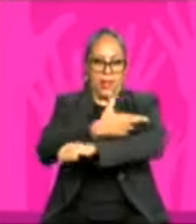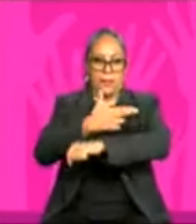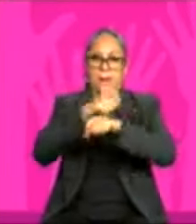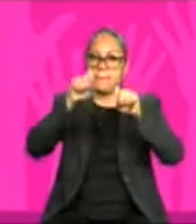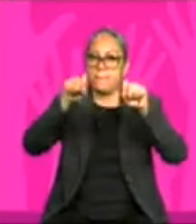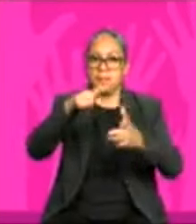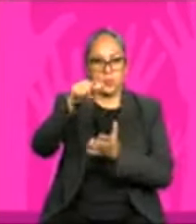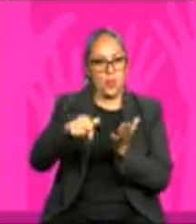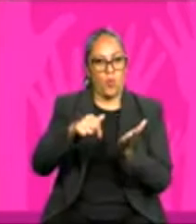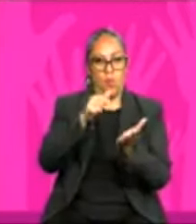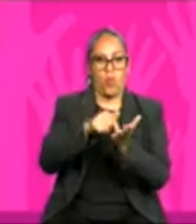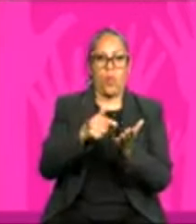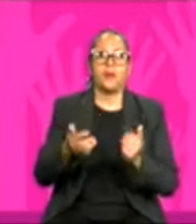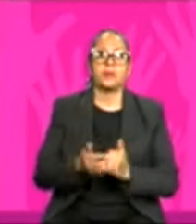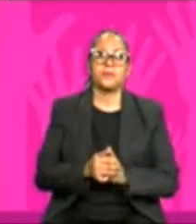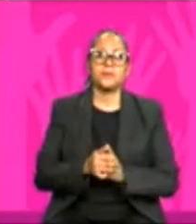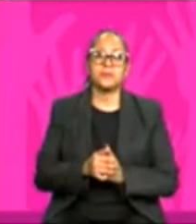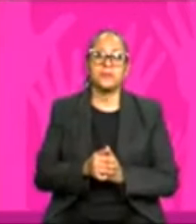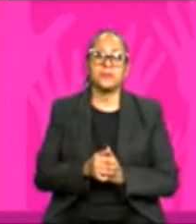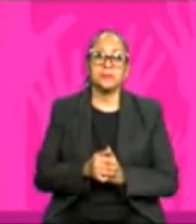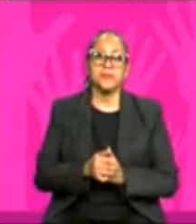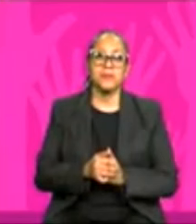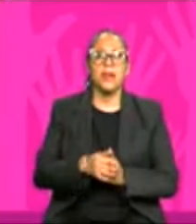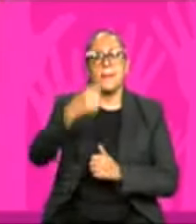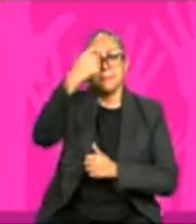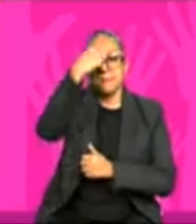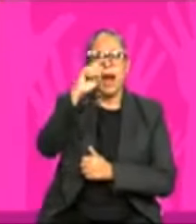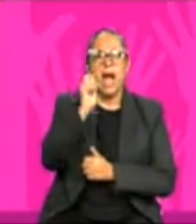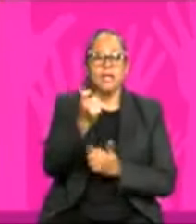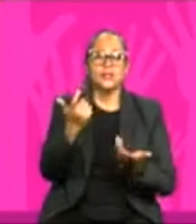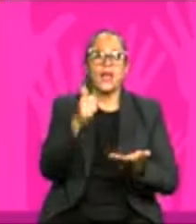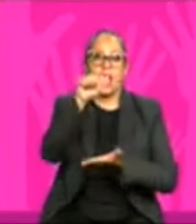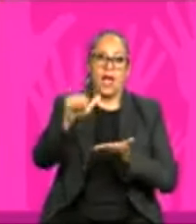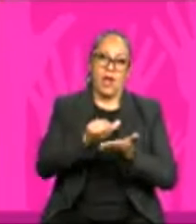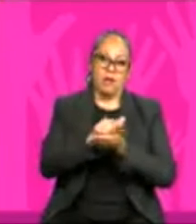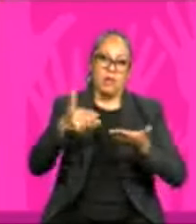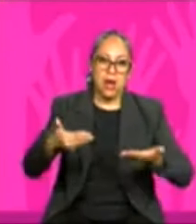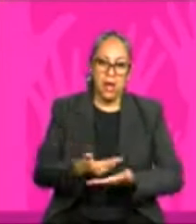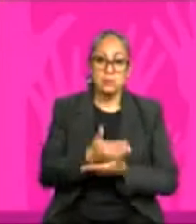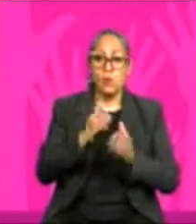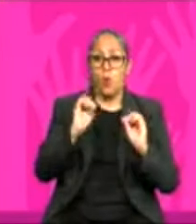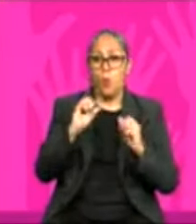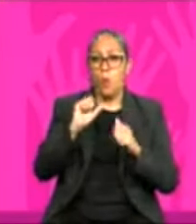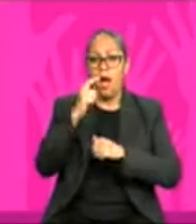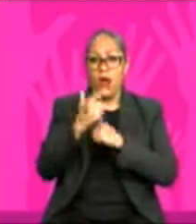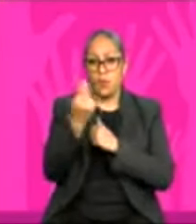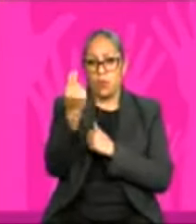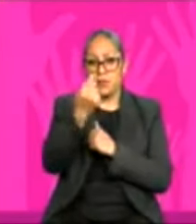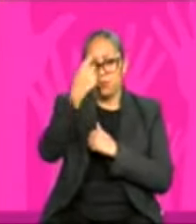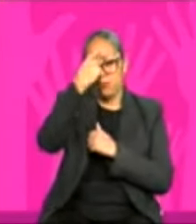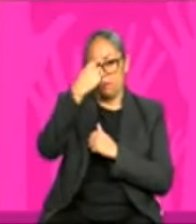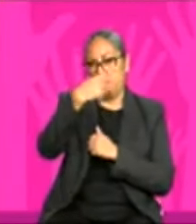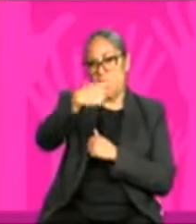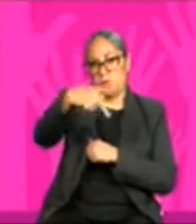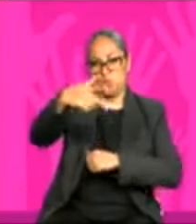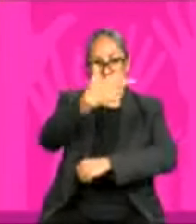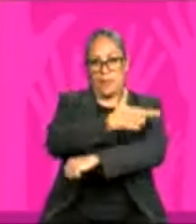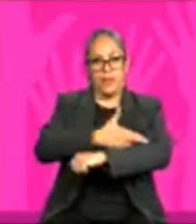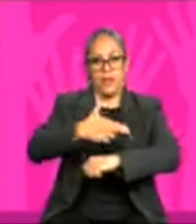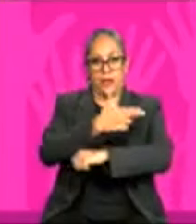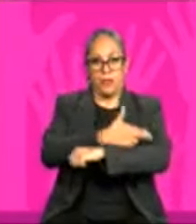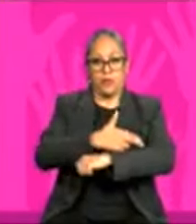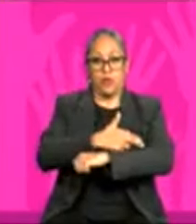mismo podrán sacar las actas de nacimiento, lo que ellos necesiten para sus trámites. No los